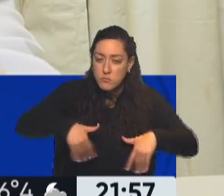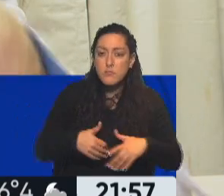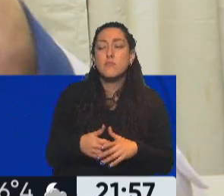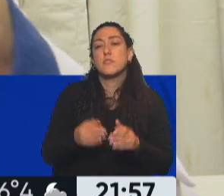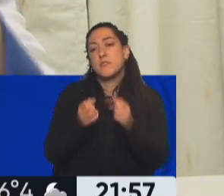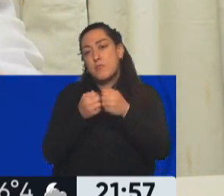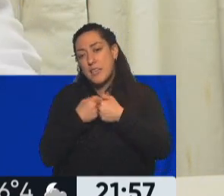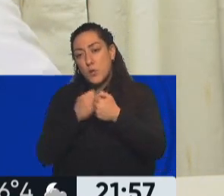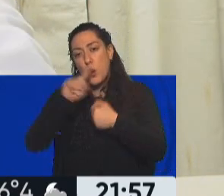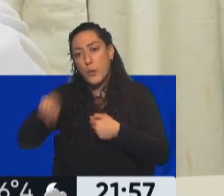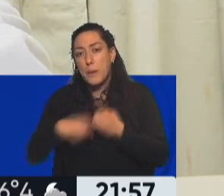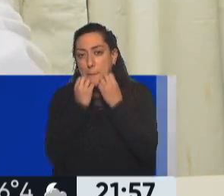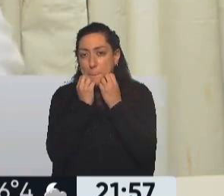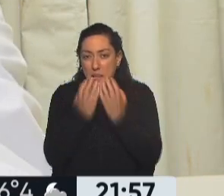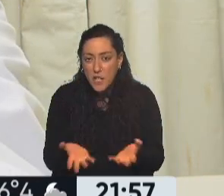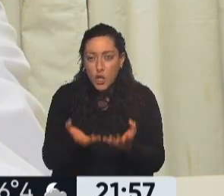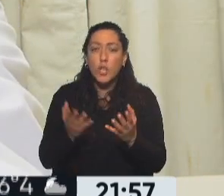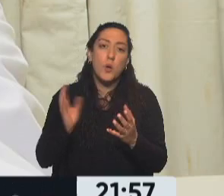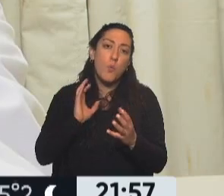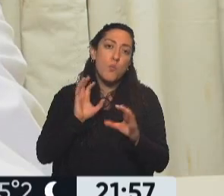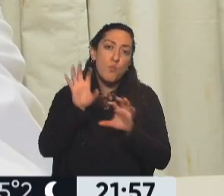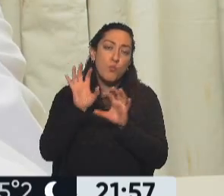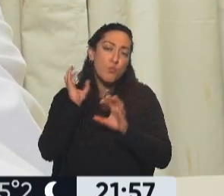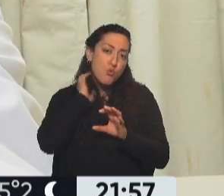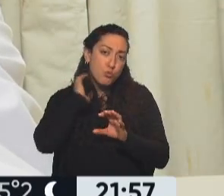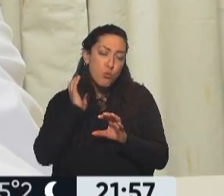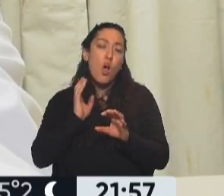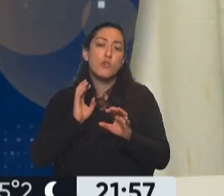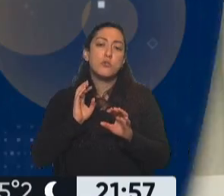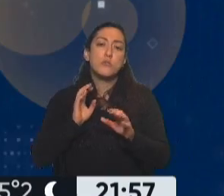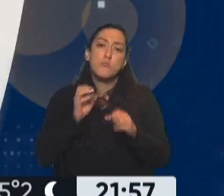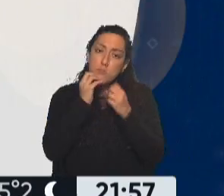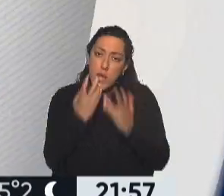articular pone en actividad los músculos Y eso ayuda muchísimo